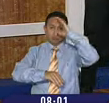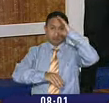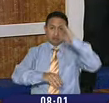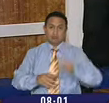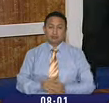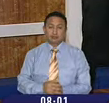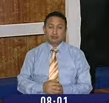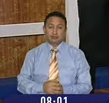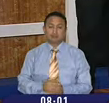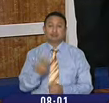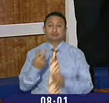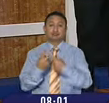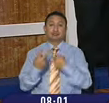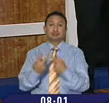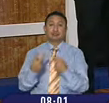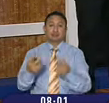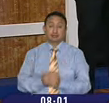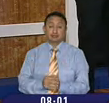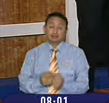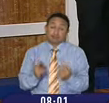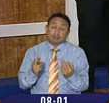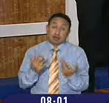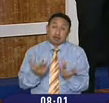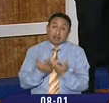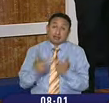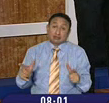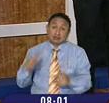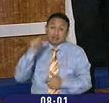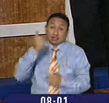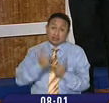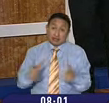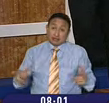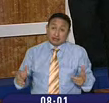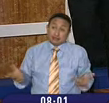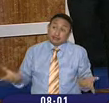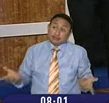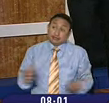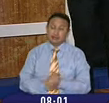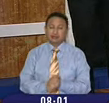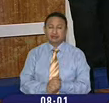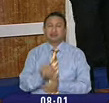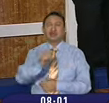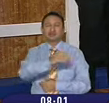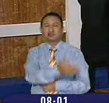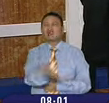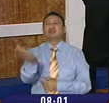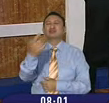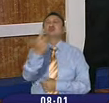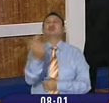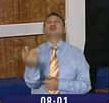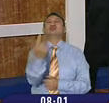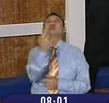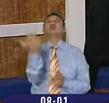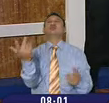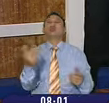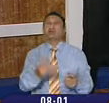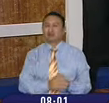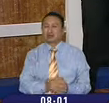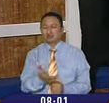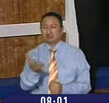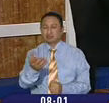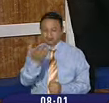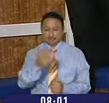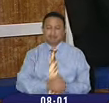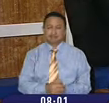Nacional estos sujetos que esperamos no salgan mañana, ¿no? Sí, pues, o sea, que digan, no, bueno, ay, un videcito más fuerte. Ah, vamos,